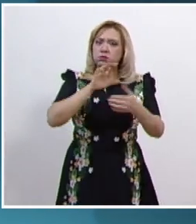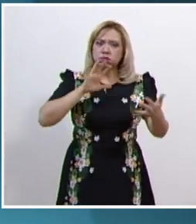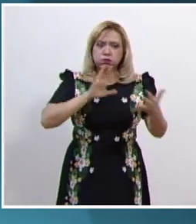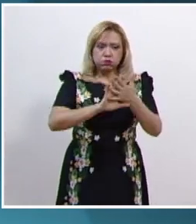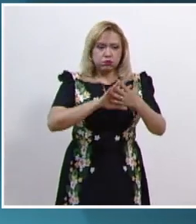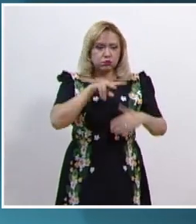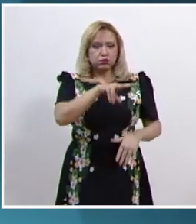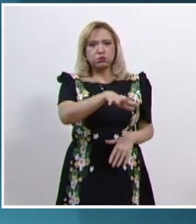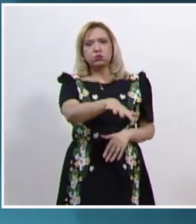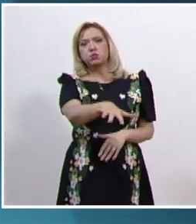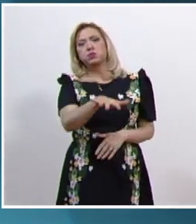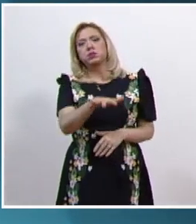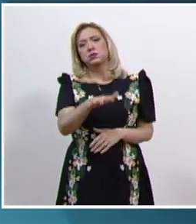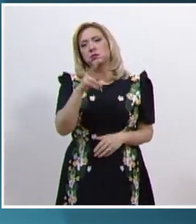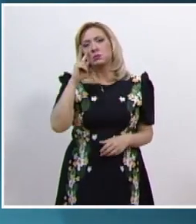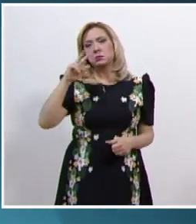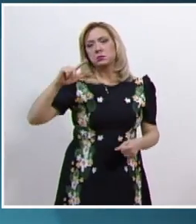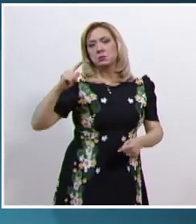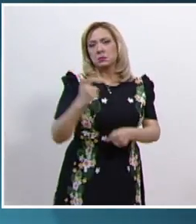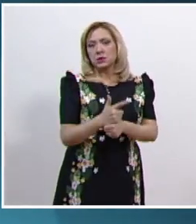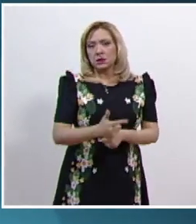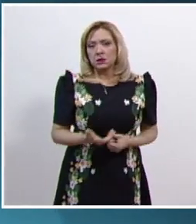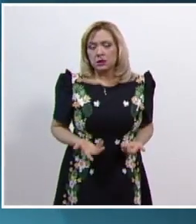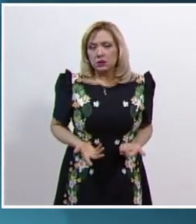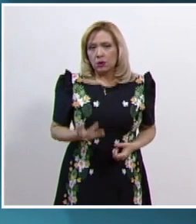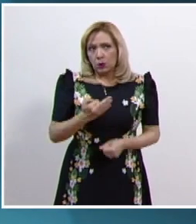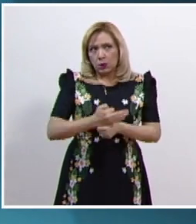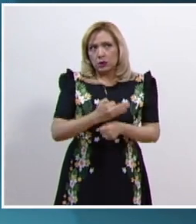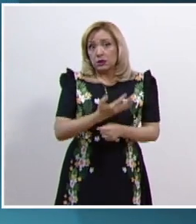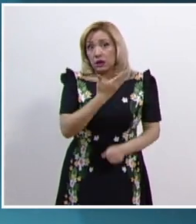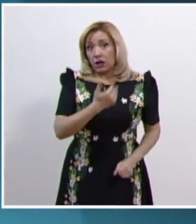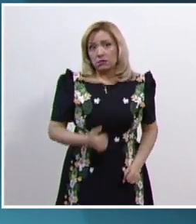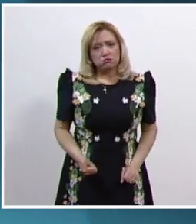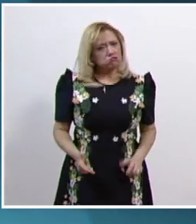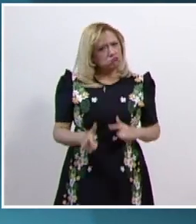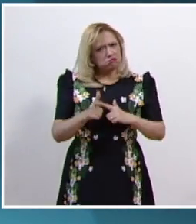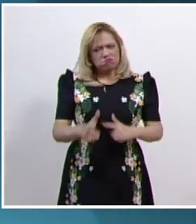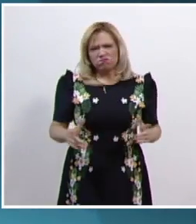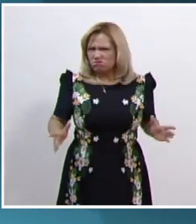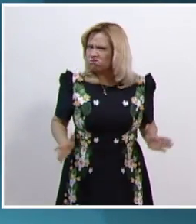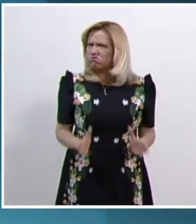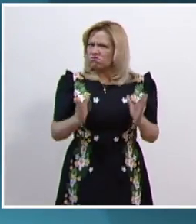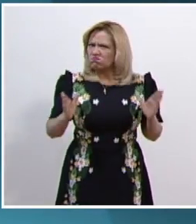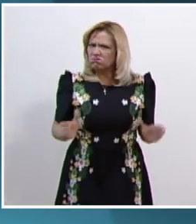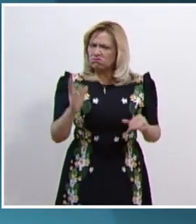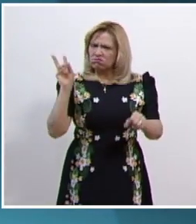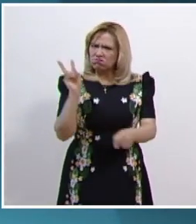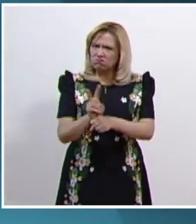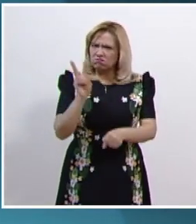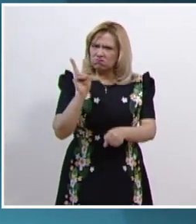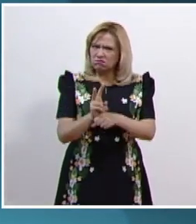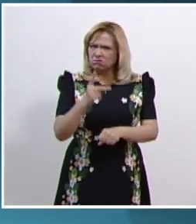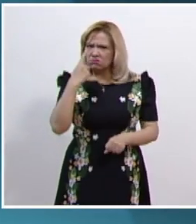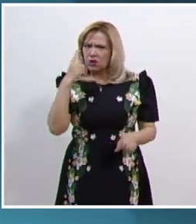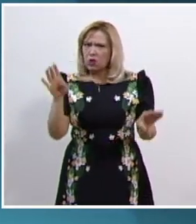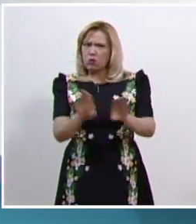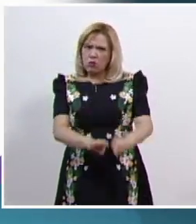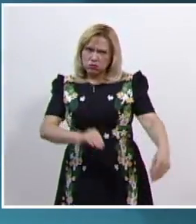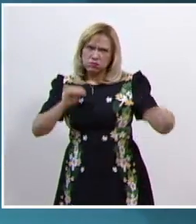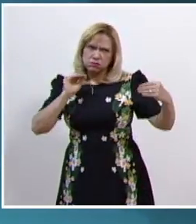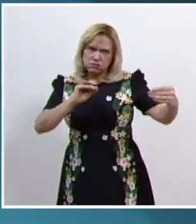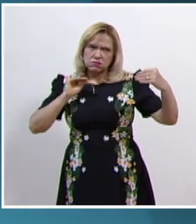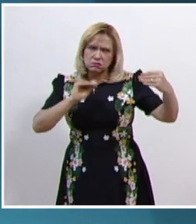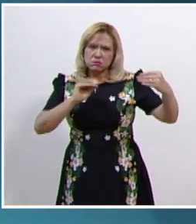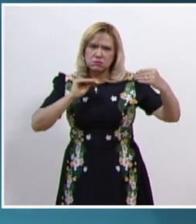mujeres que se encuentran privadas de la libertad. Reiteró que continuará impulsando acciones de monitoreo y estrategias de litigio que